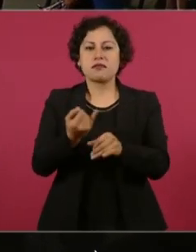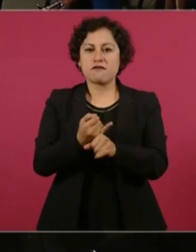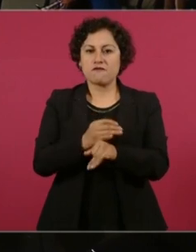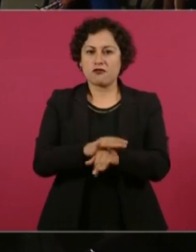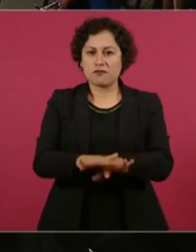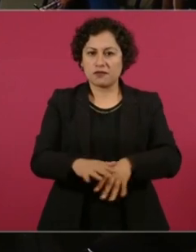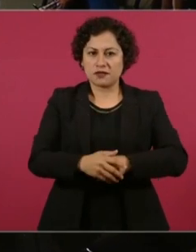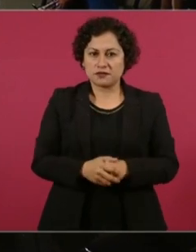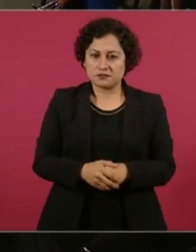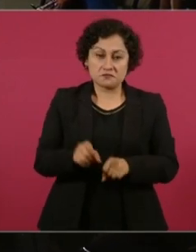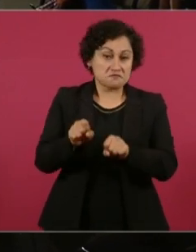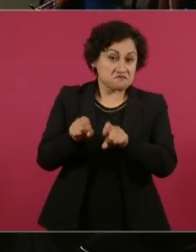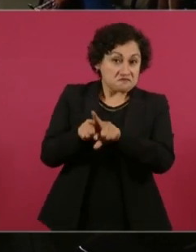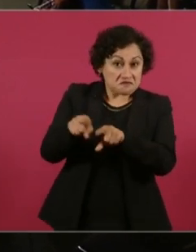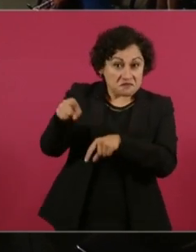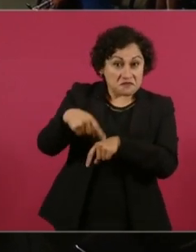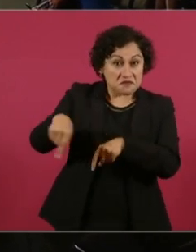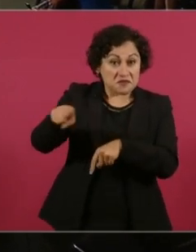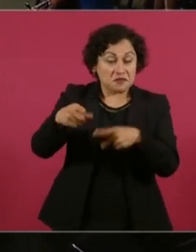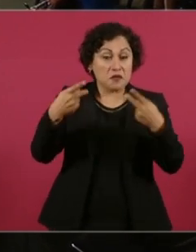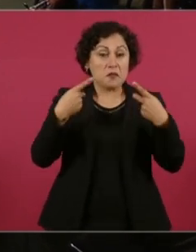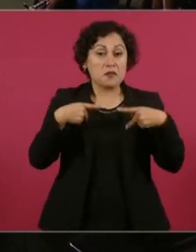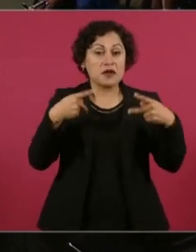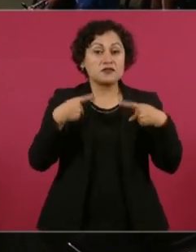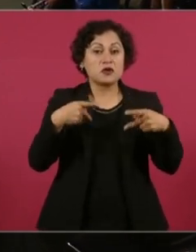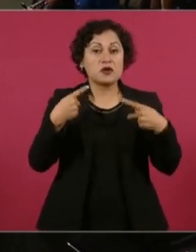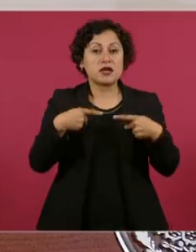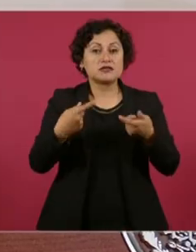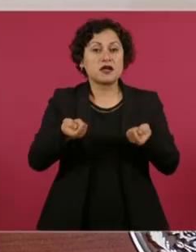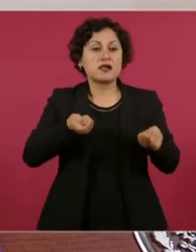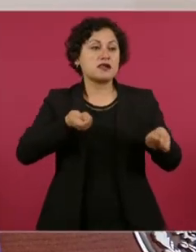dinero a los corruptos que manejan campañas.